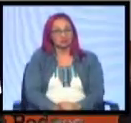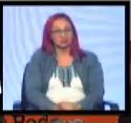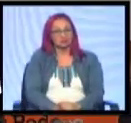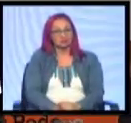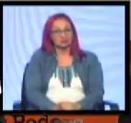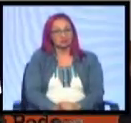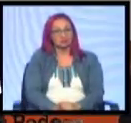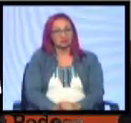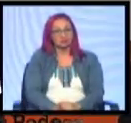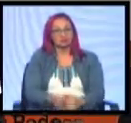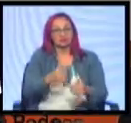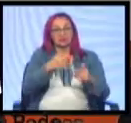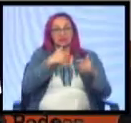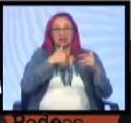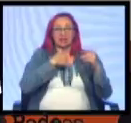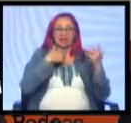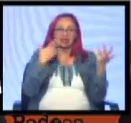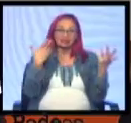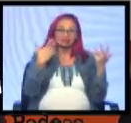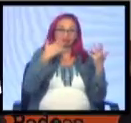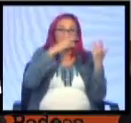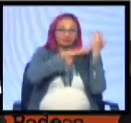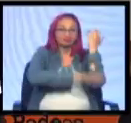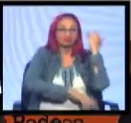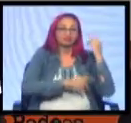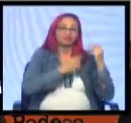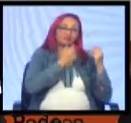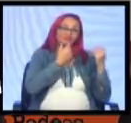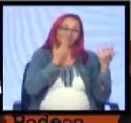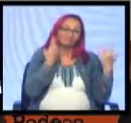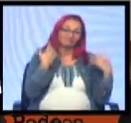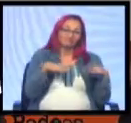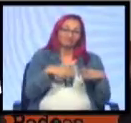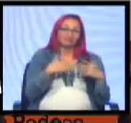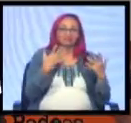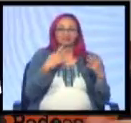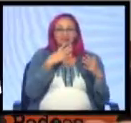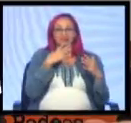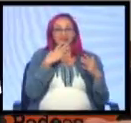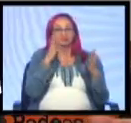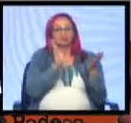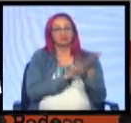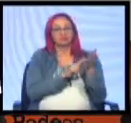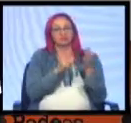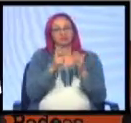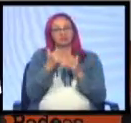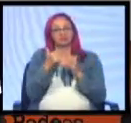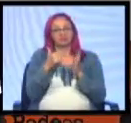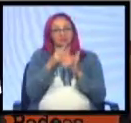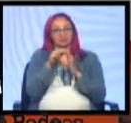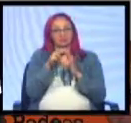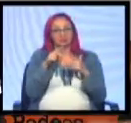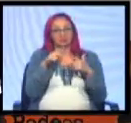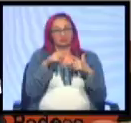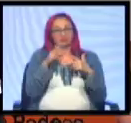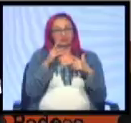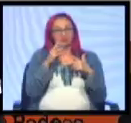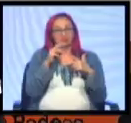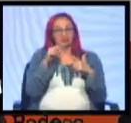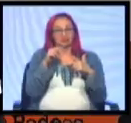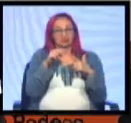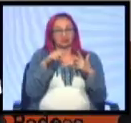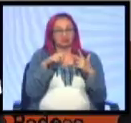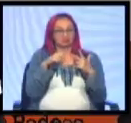Hay penas que son risibles, en realidad son risibles, estamos hablando de multas de 10.000 colones, de multas de 100.000